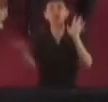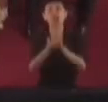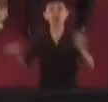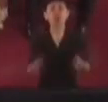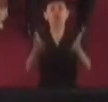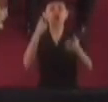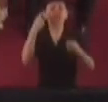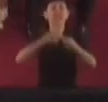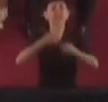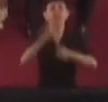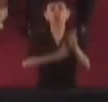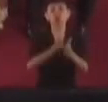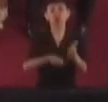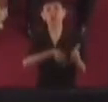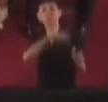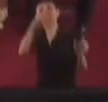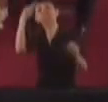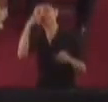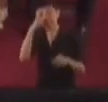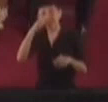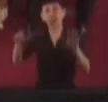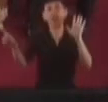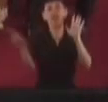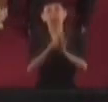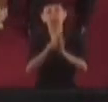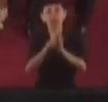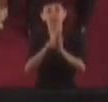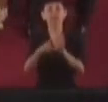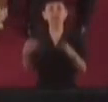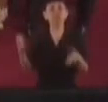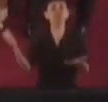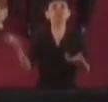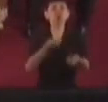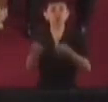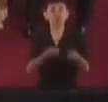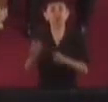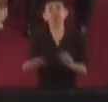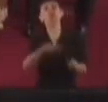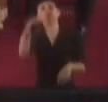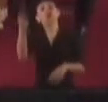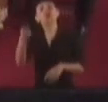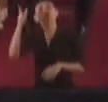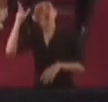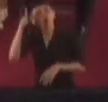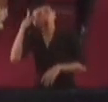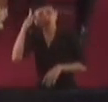particularmente, digo, no han ido a contener la situación, sino que todos van recorte, quita de subsidio, le